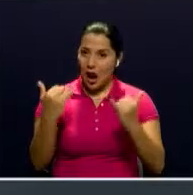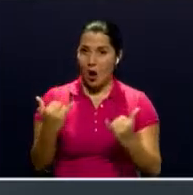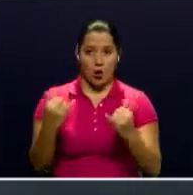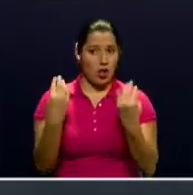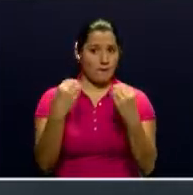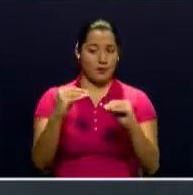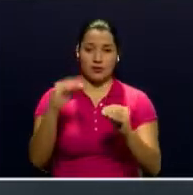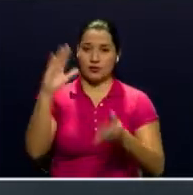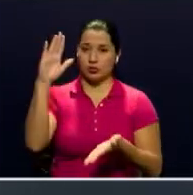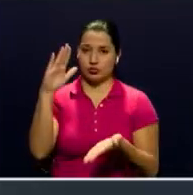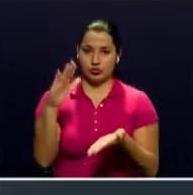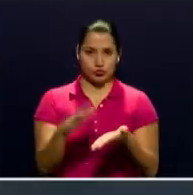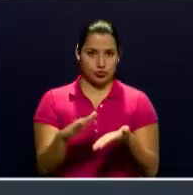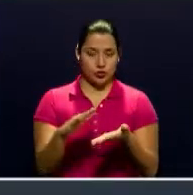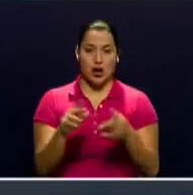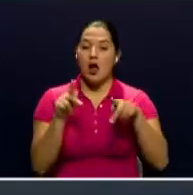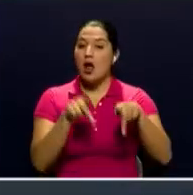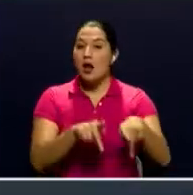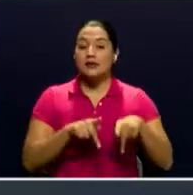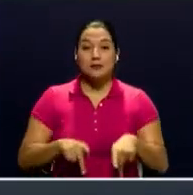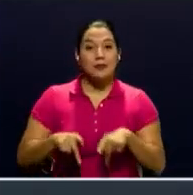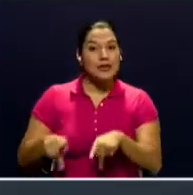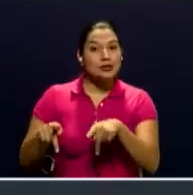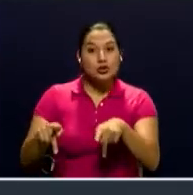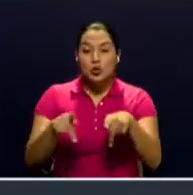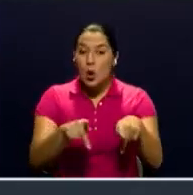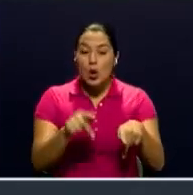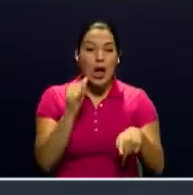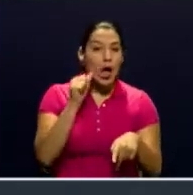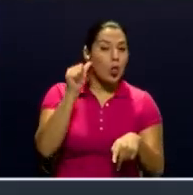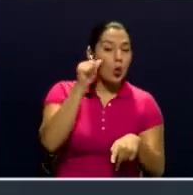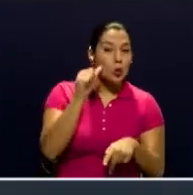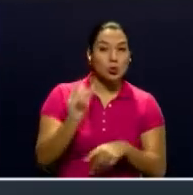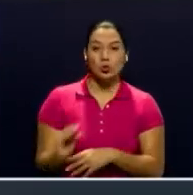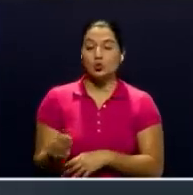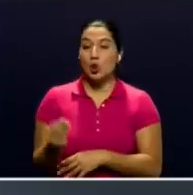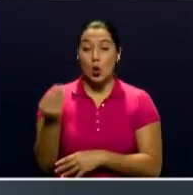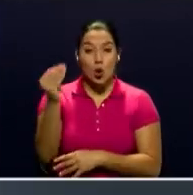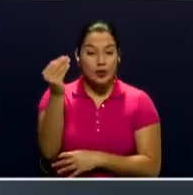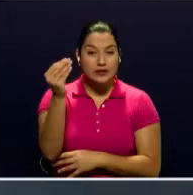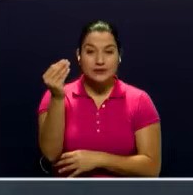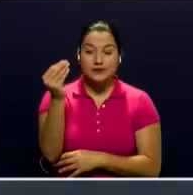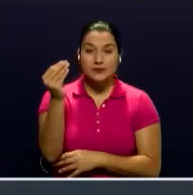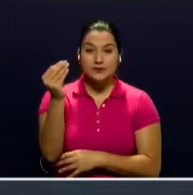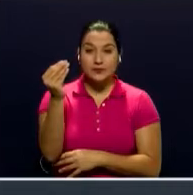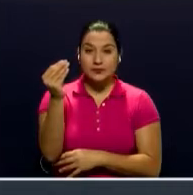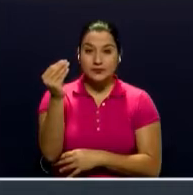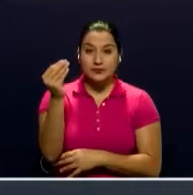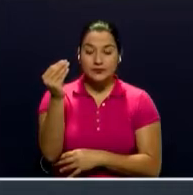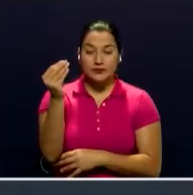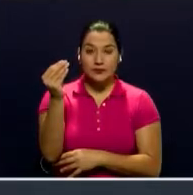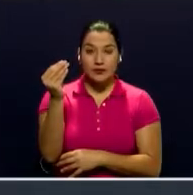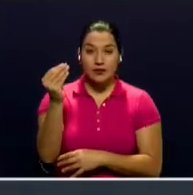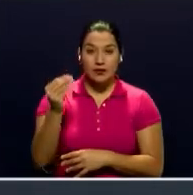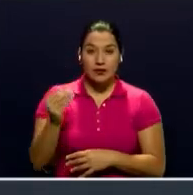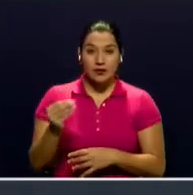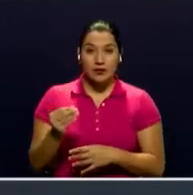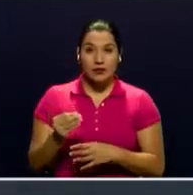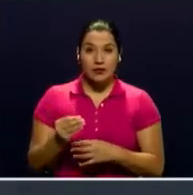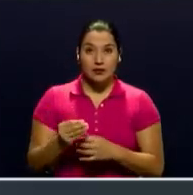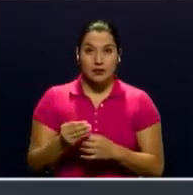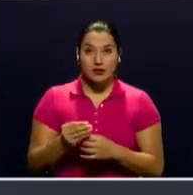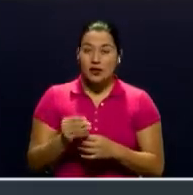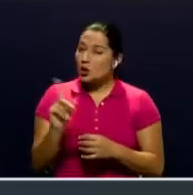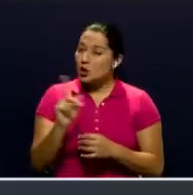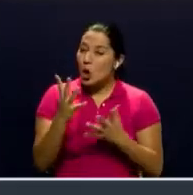considerablemente. Las personas, tanto adultos como jóvenes, tienen la tendencia de comprar con mucho recelo.